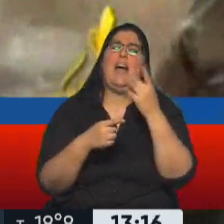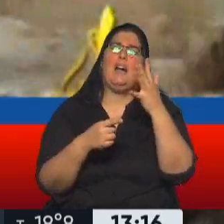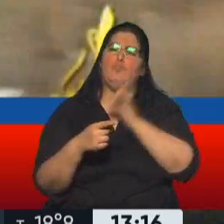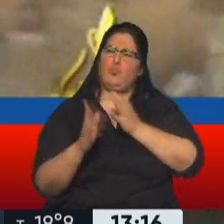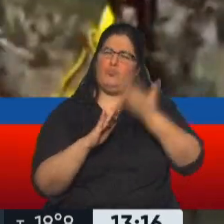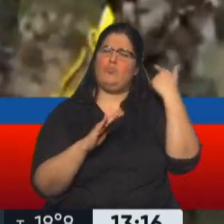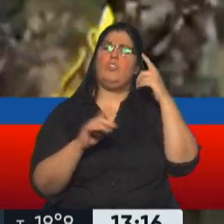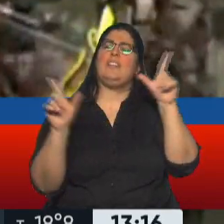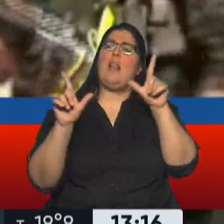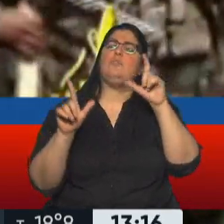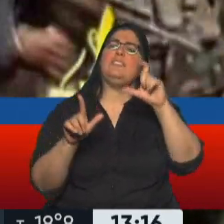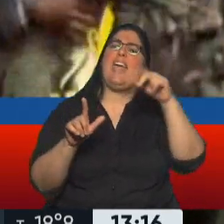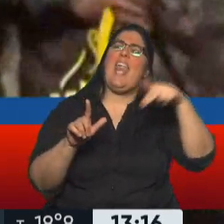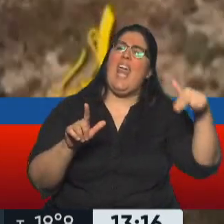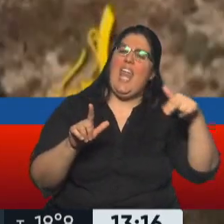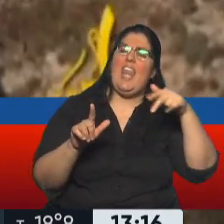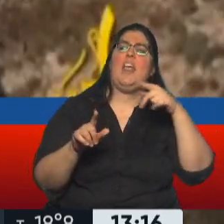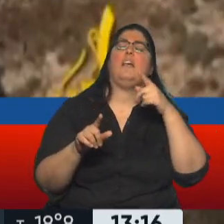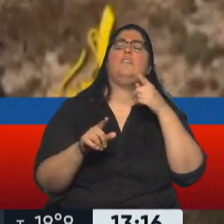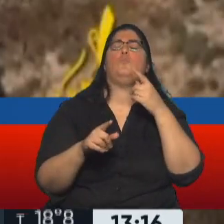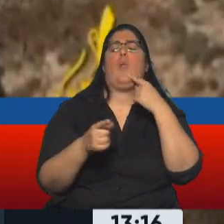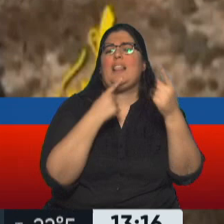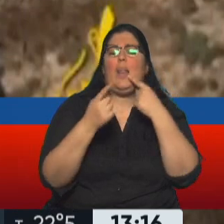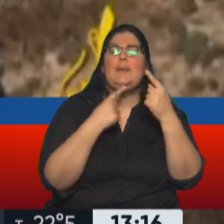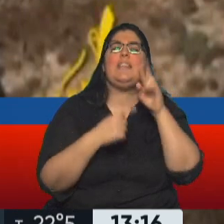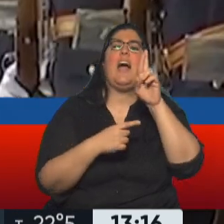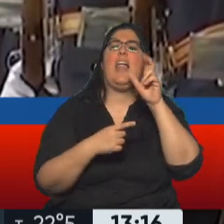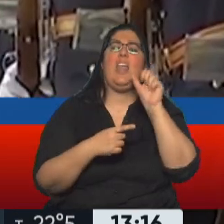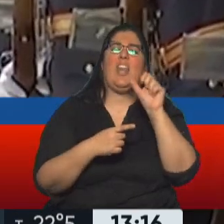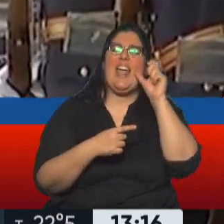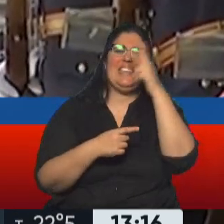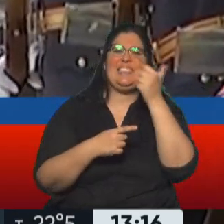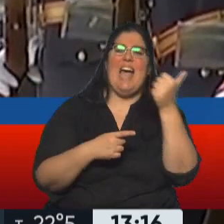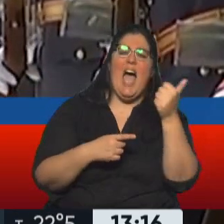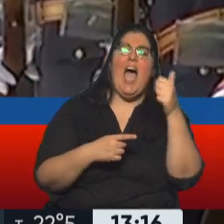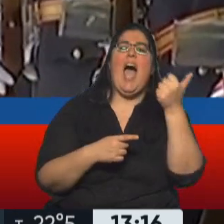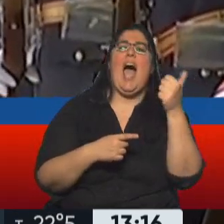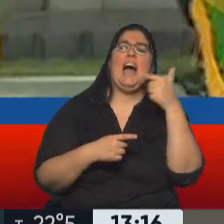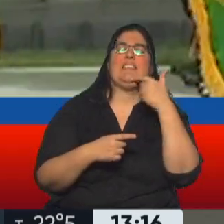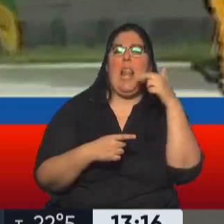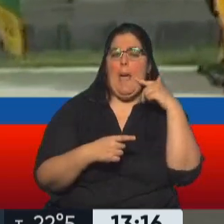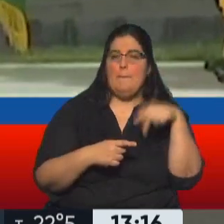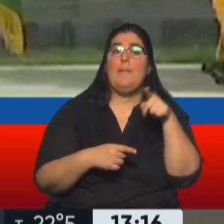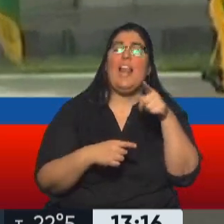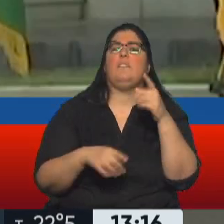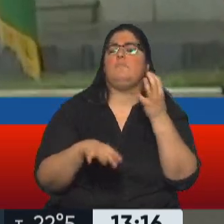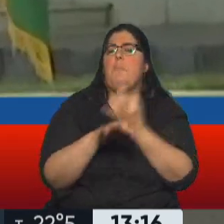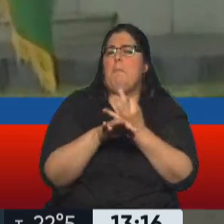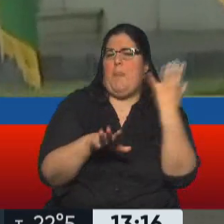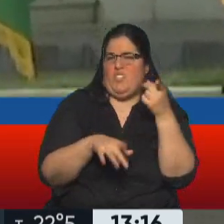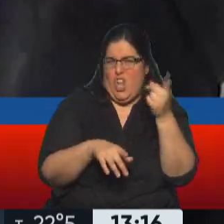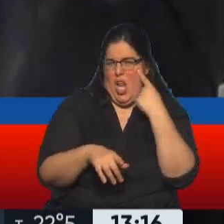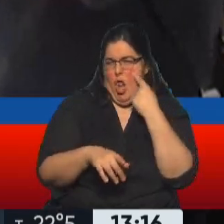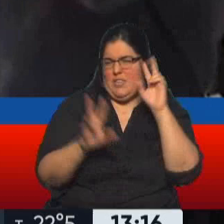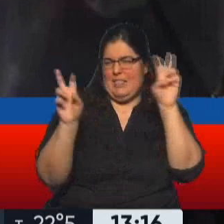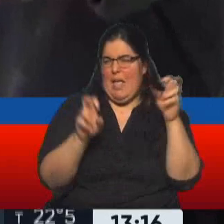CNN a Reza Aslam, que es un especialista en temas de Islam de la Universidad de California en Estados Unidos,